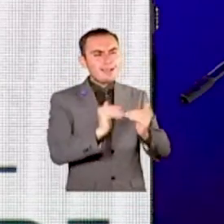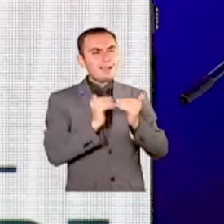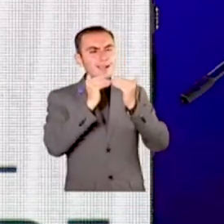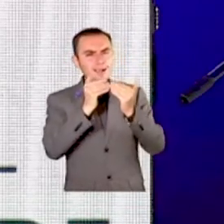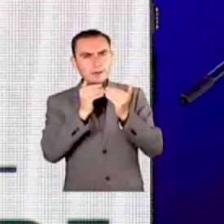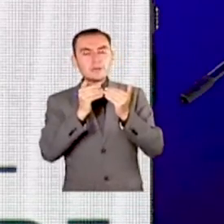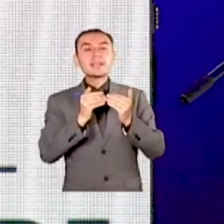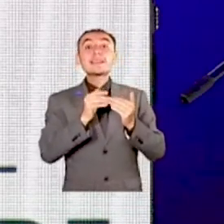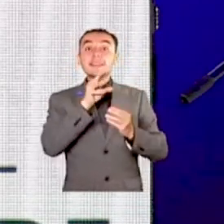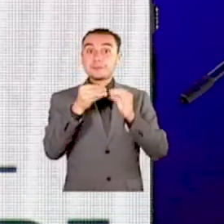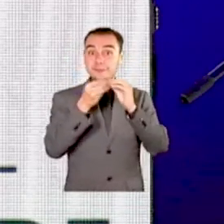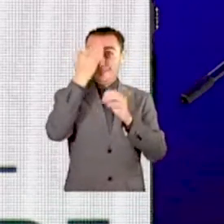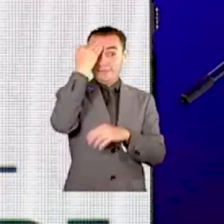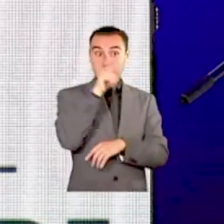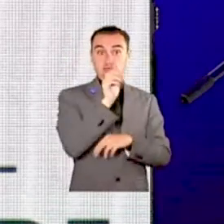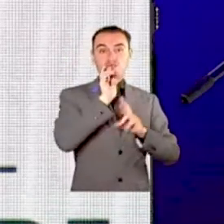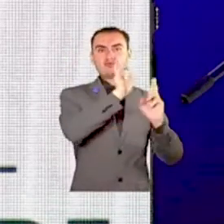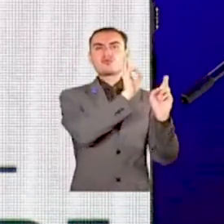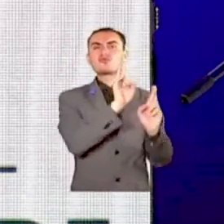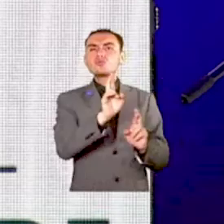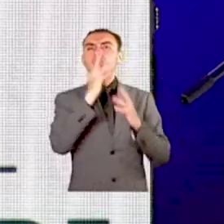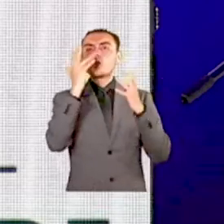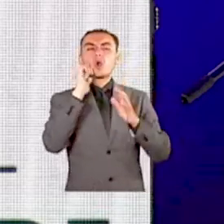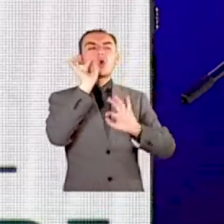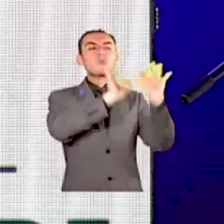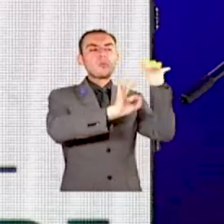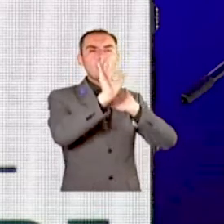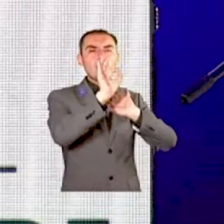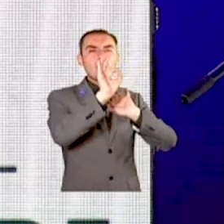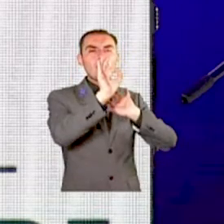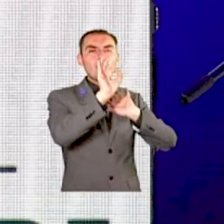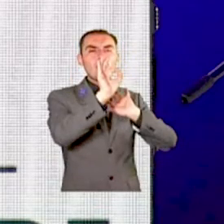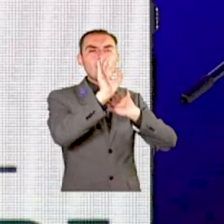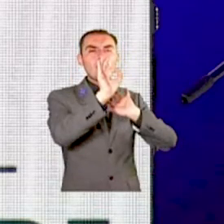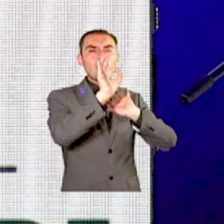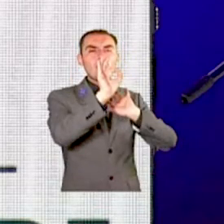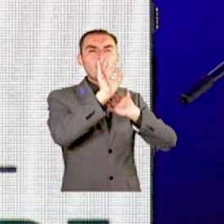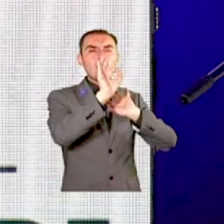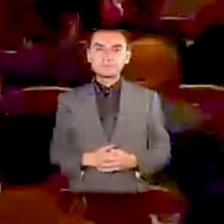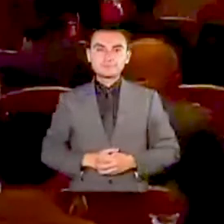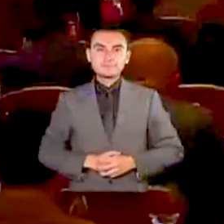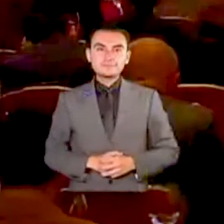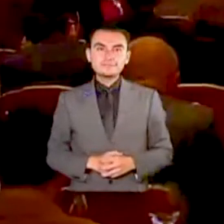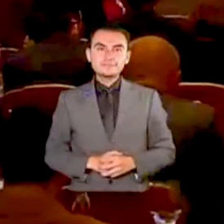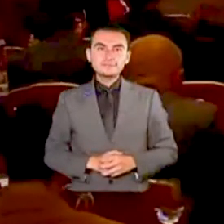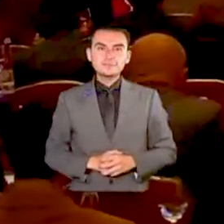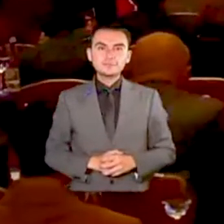y robusteciendo su respuesta en materia de prevención y protección.